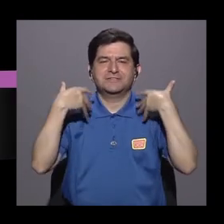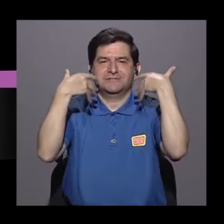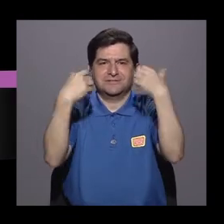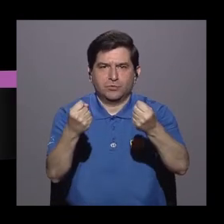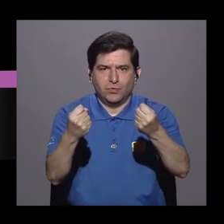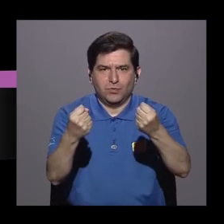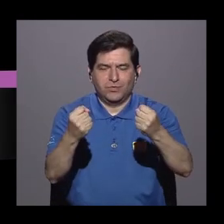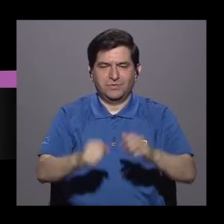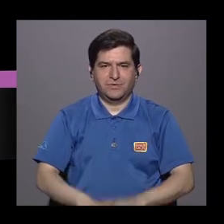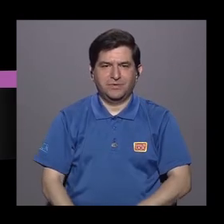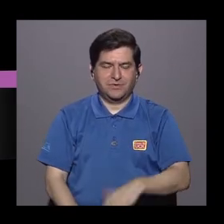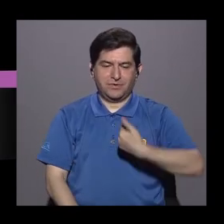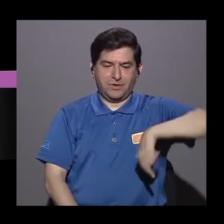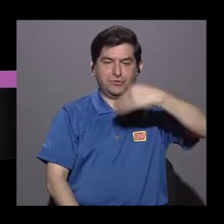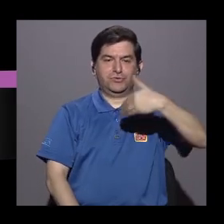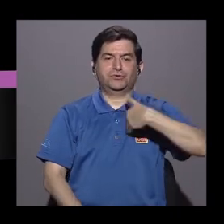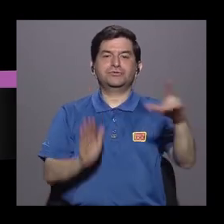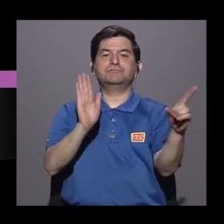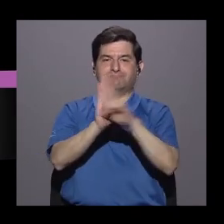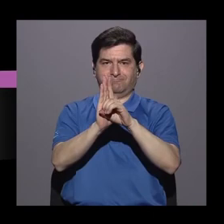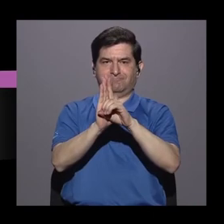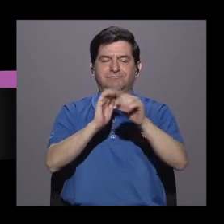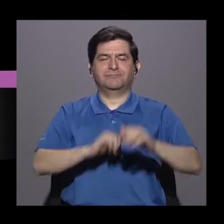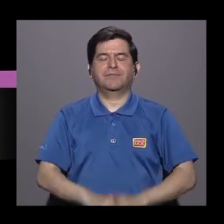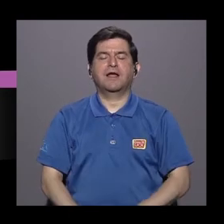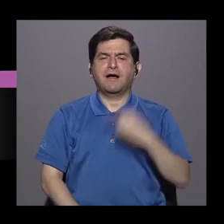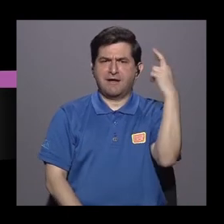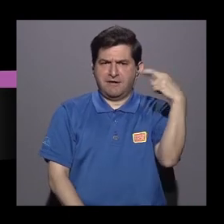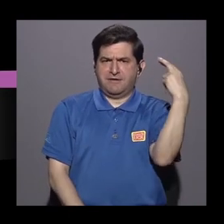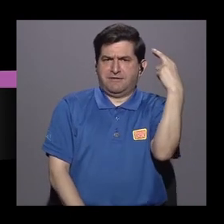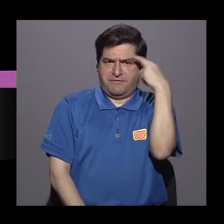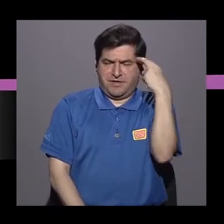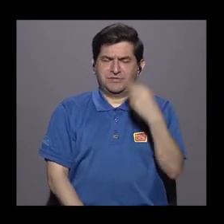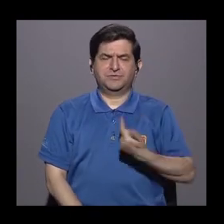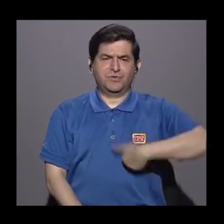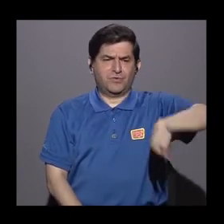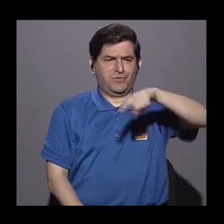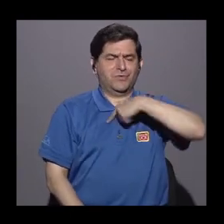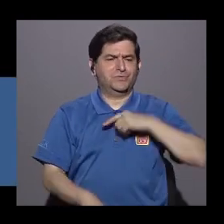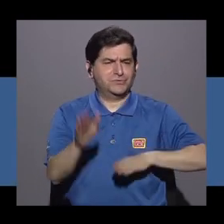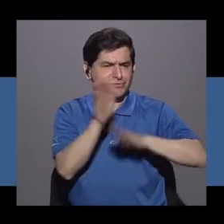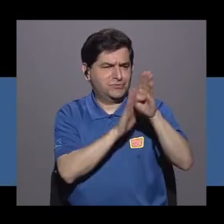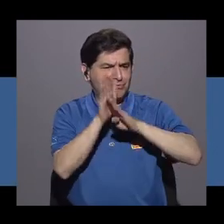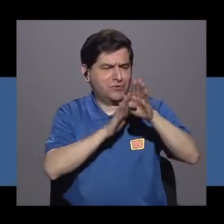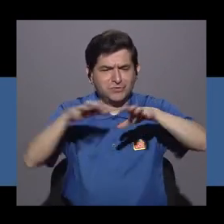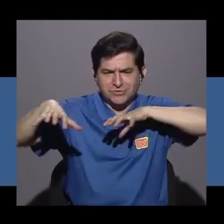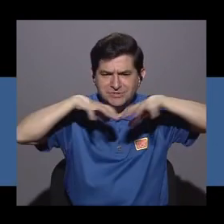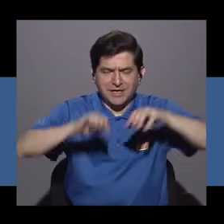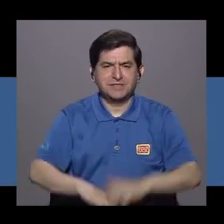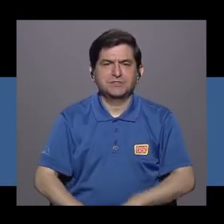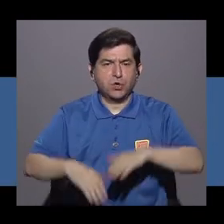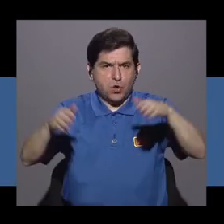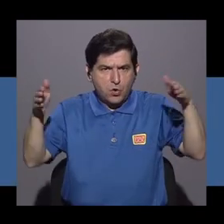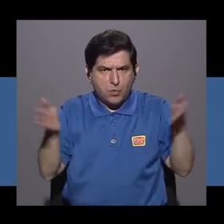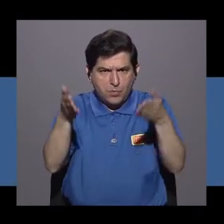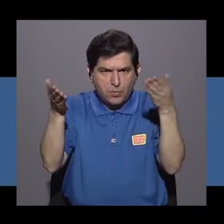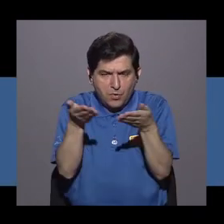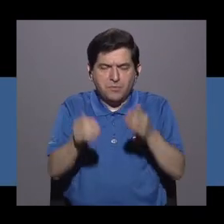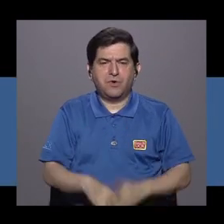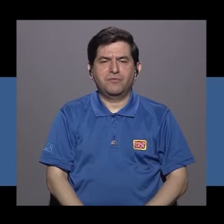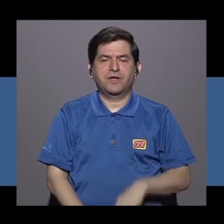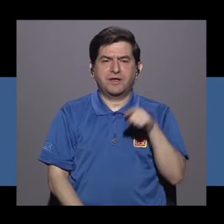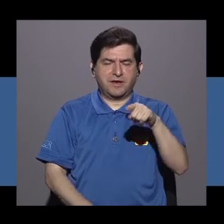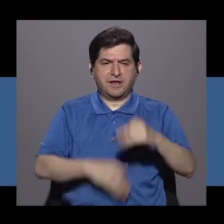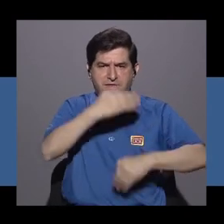universal en salud, y que tenemos un derecho por el cual tenemos que desarrollar ciertas acciones y promover